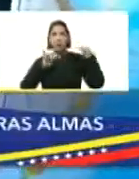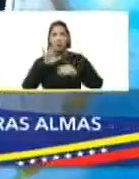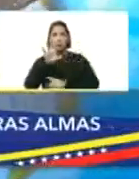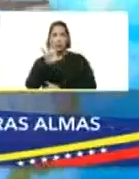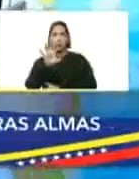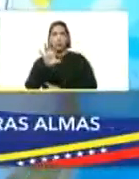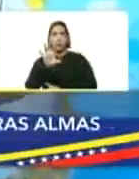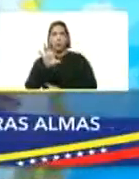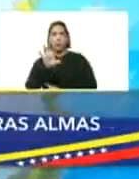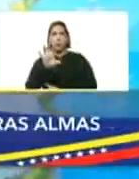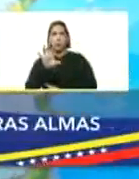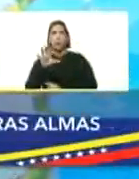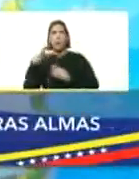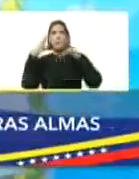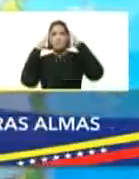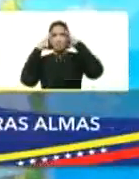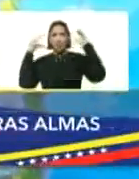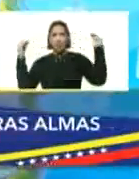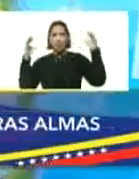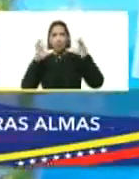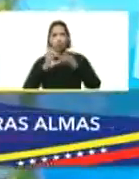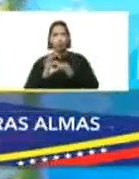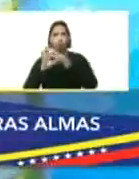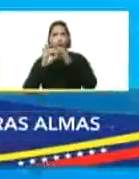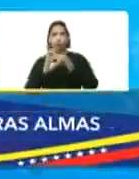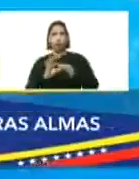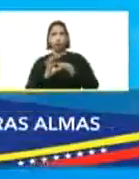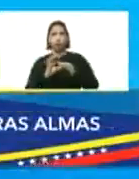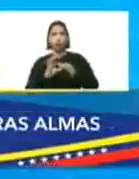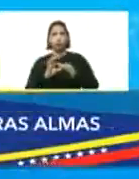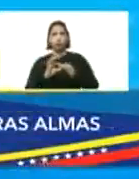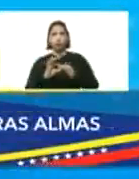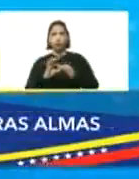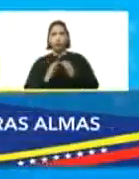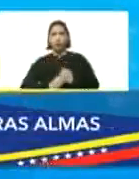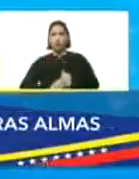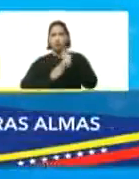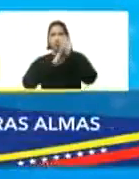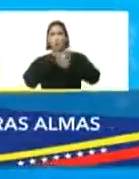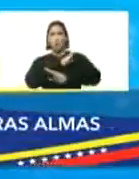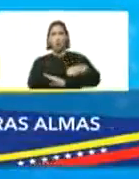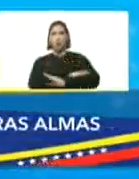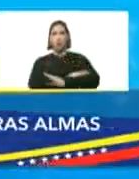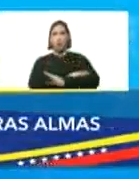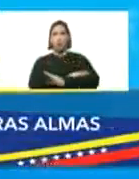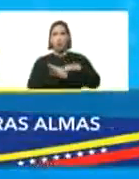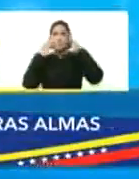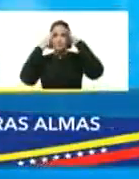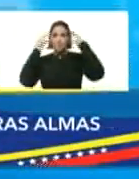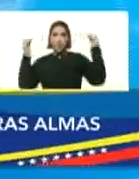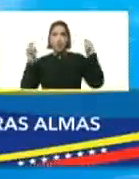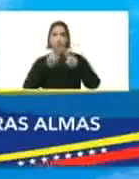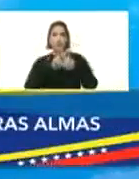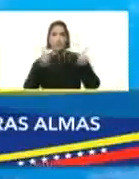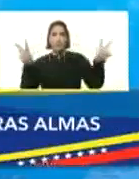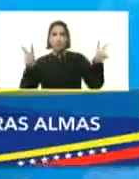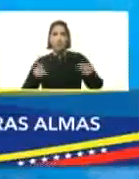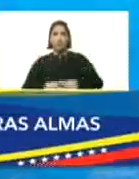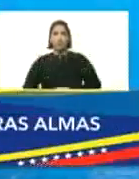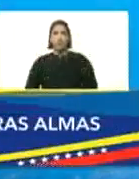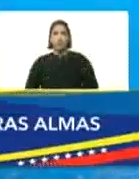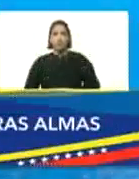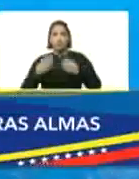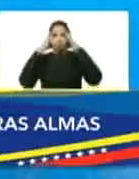Vietnam unida. Vietnam heroica. Vietnam en paz.